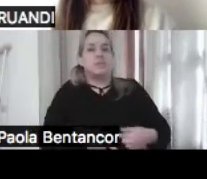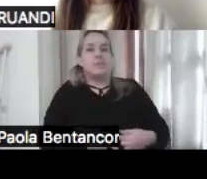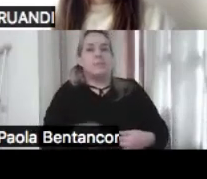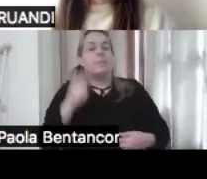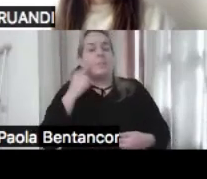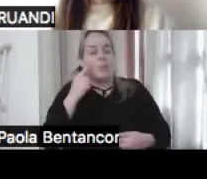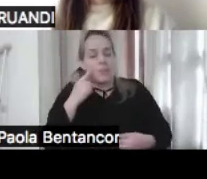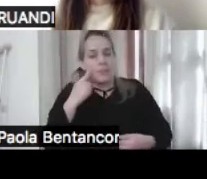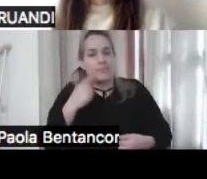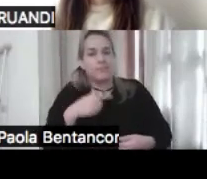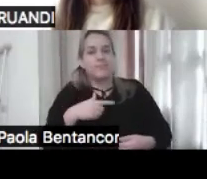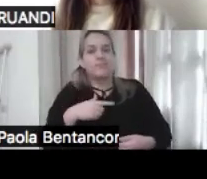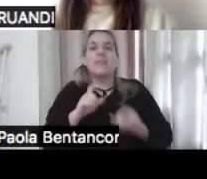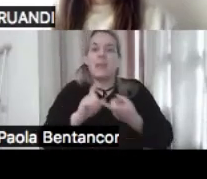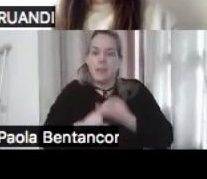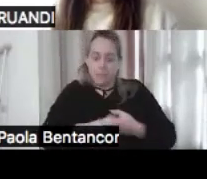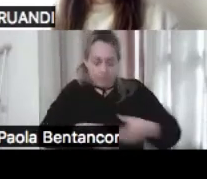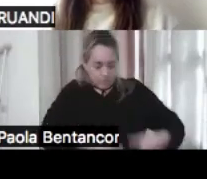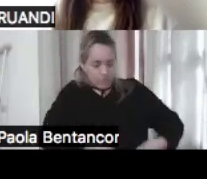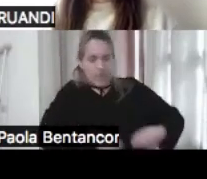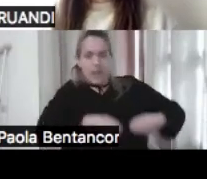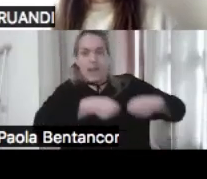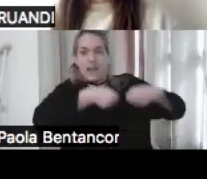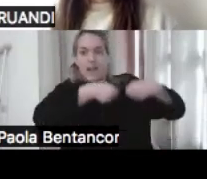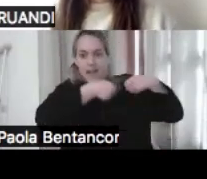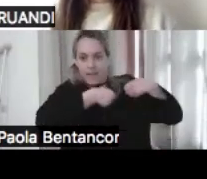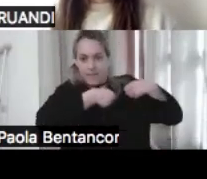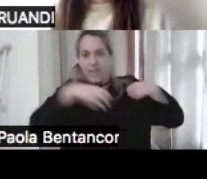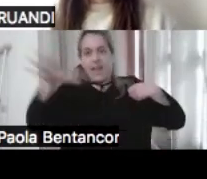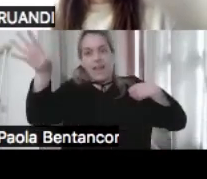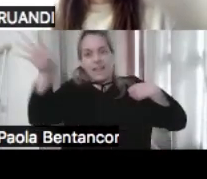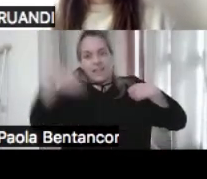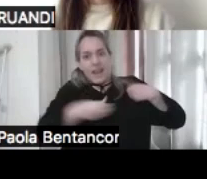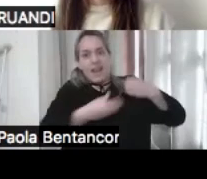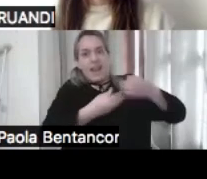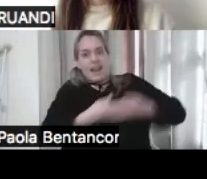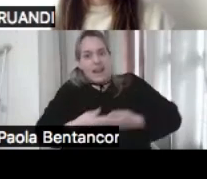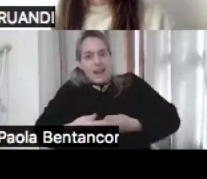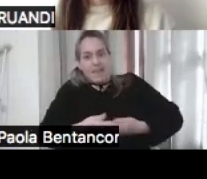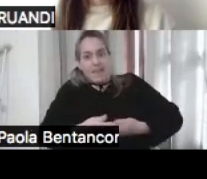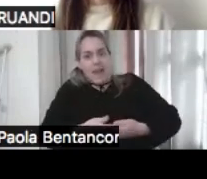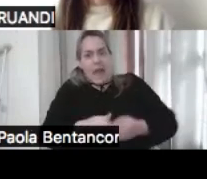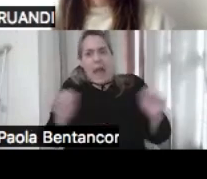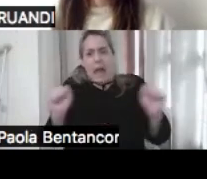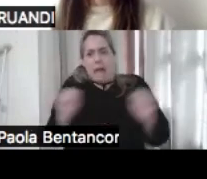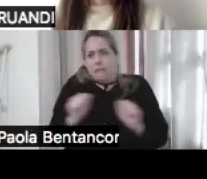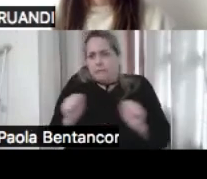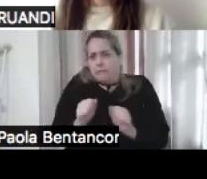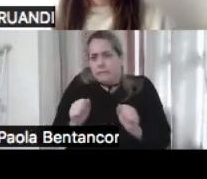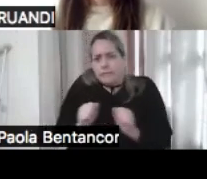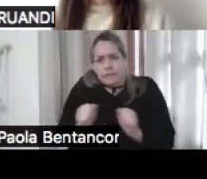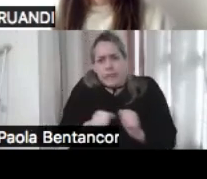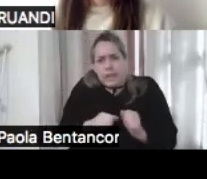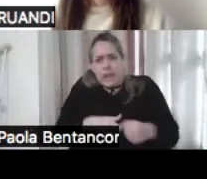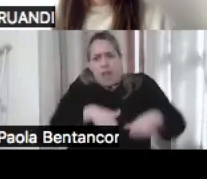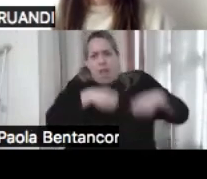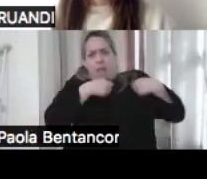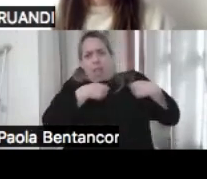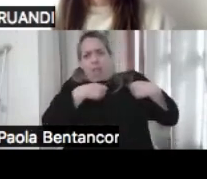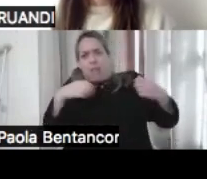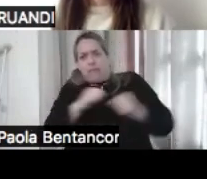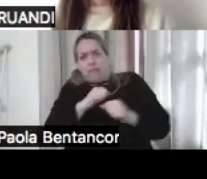otra forma. El marido se la levantaba, iba a buscar a la nena y la mamá decía que se moría de frío, que no se sentía